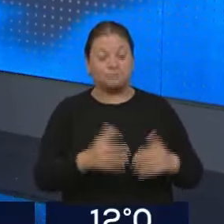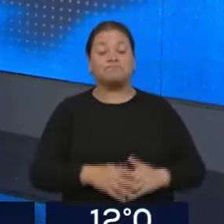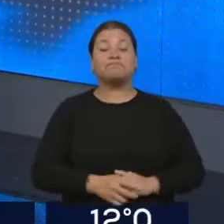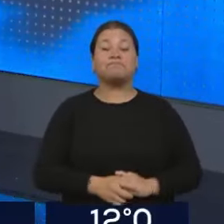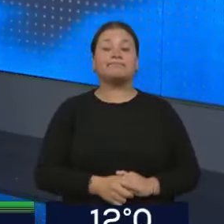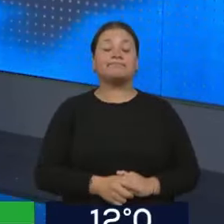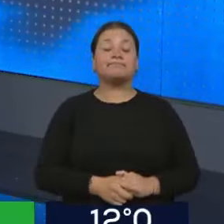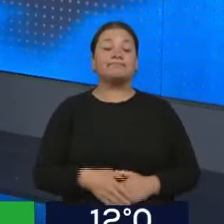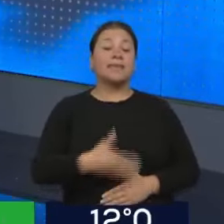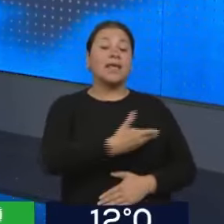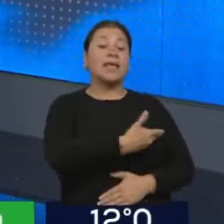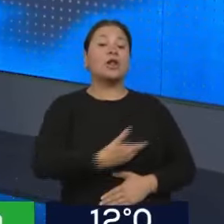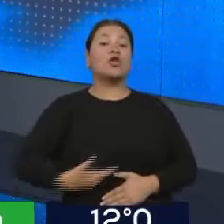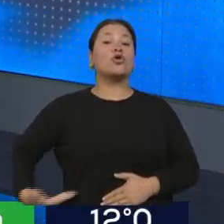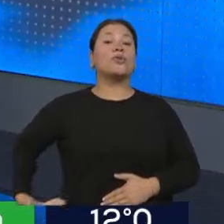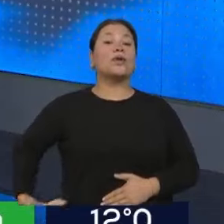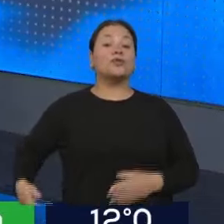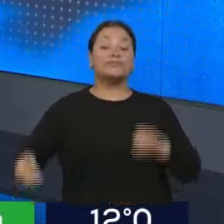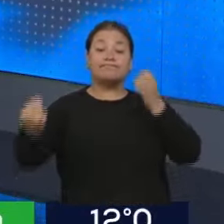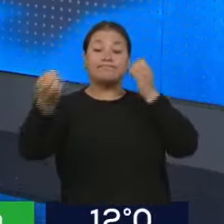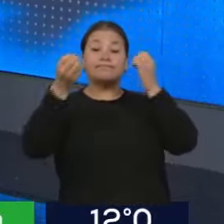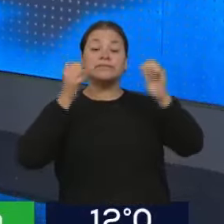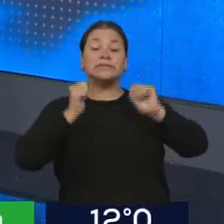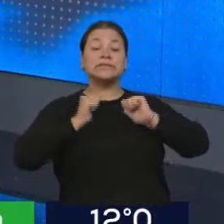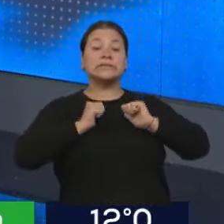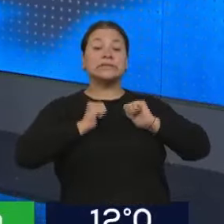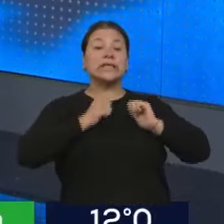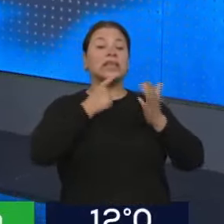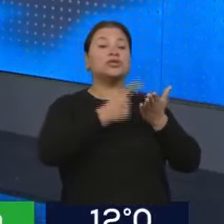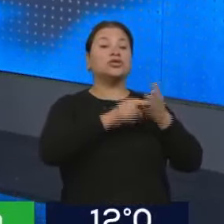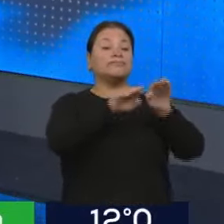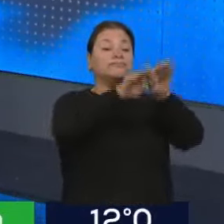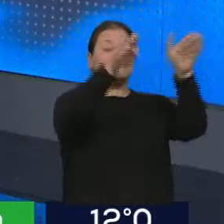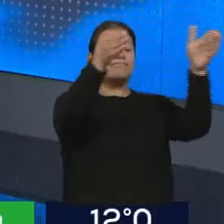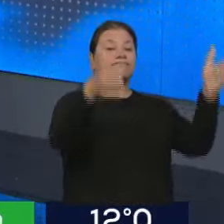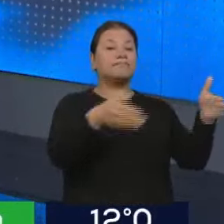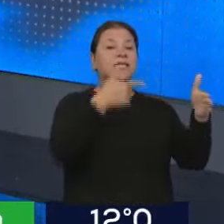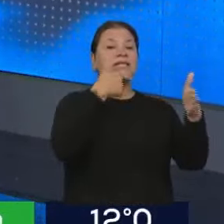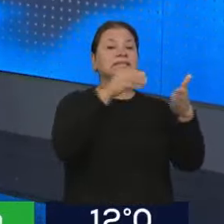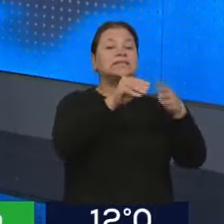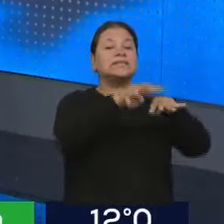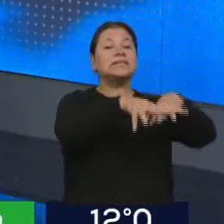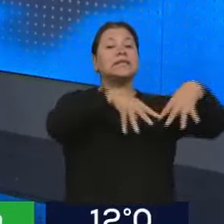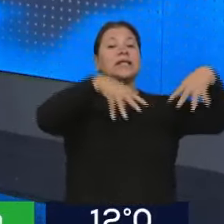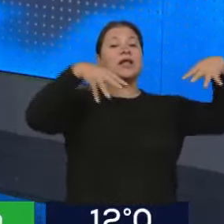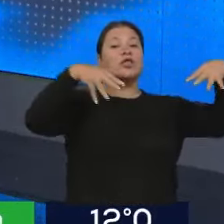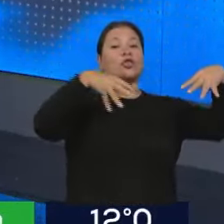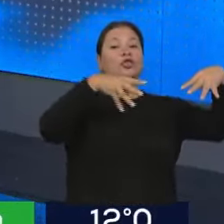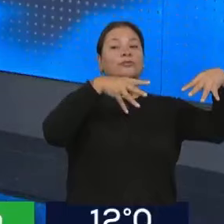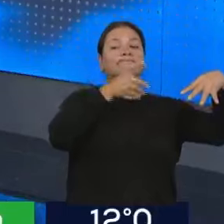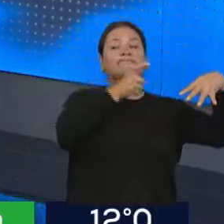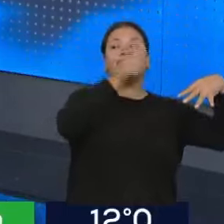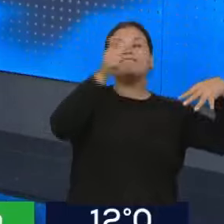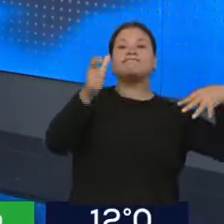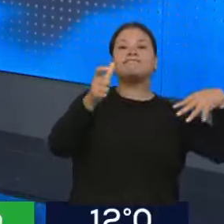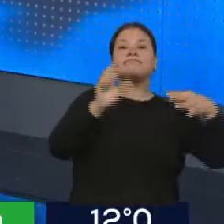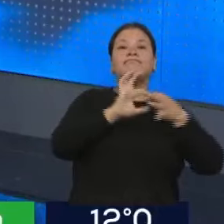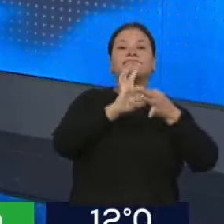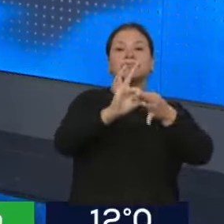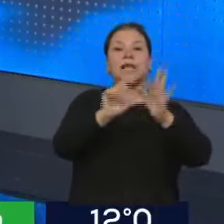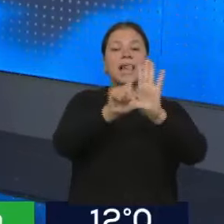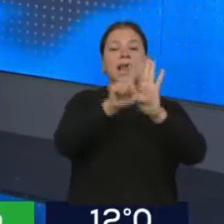una decisión del Senado que sigue siendo un punto o un signo de interrogación, que es la ley bases. Claro. Ya